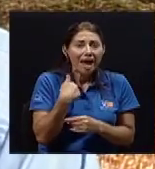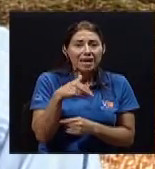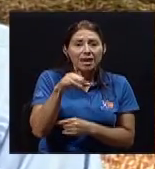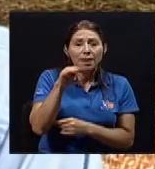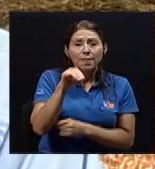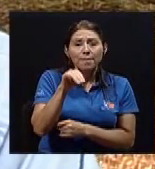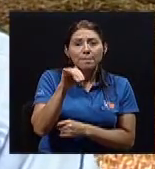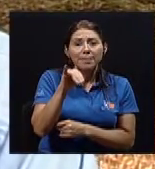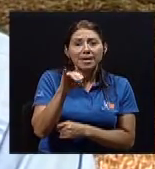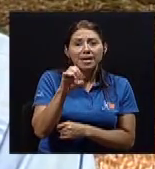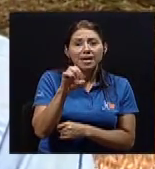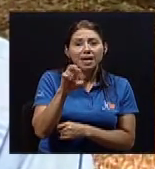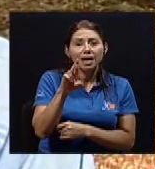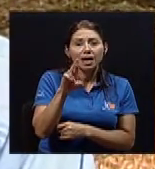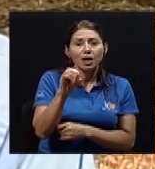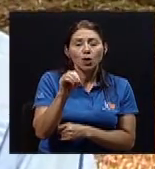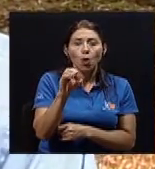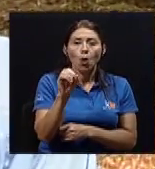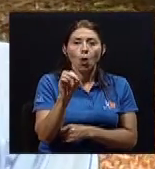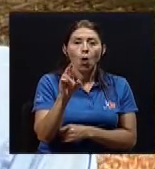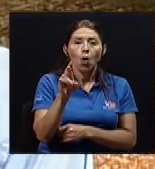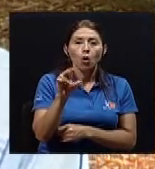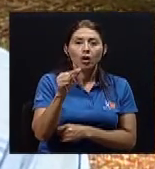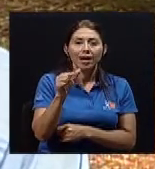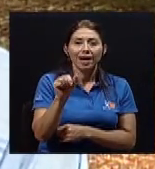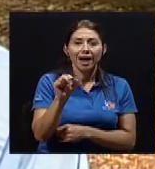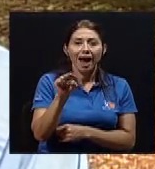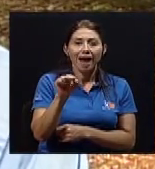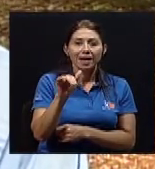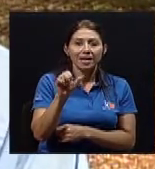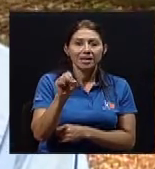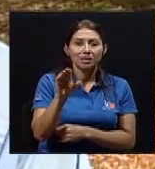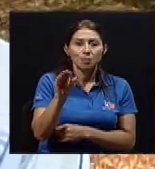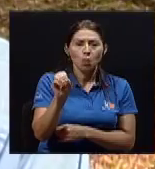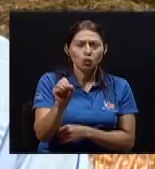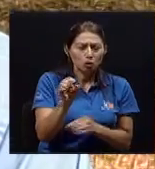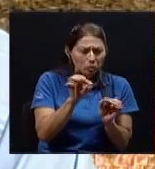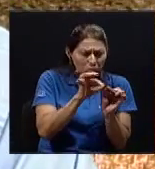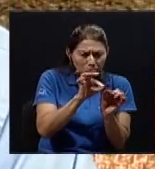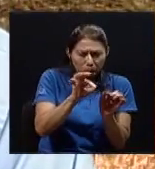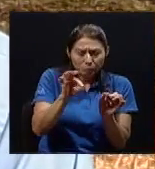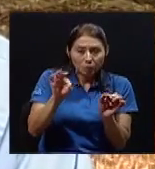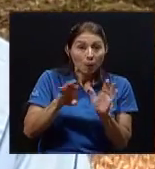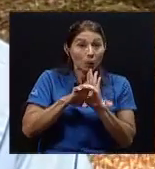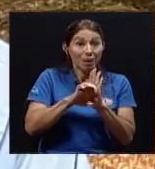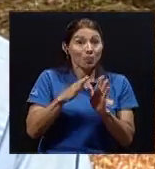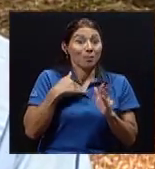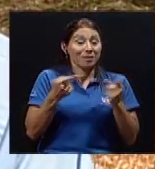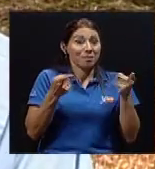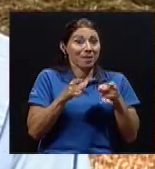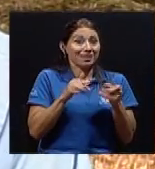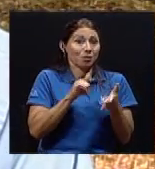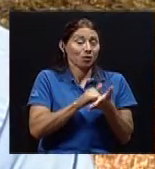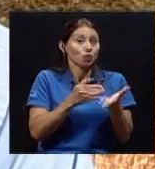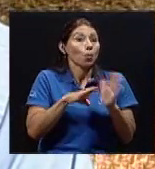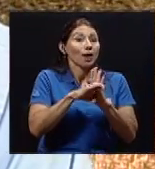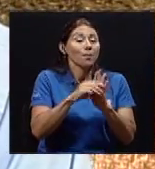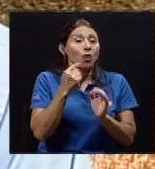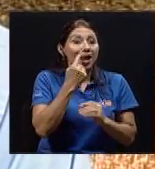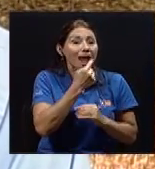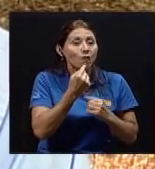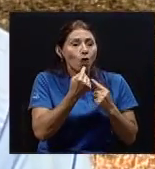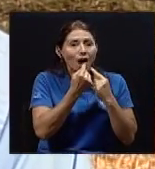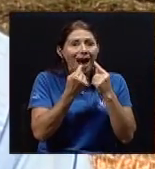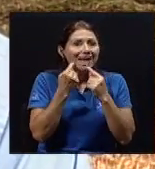sea, los microorganismos están por todo lado. Por ejemplo, en el tema de, bueno, a mí qué me pasa con esto, de la odontología, en la boca siempre